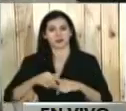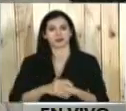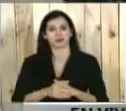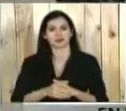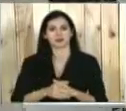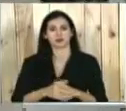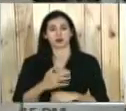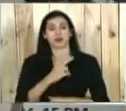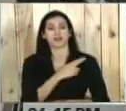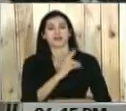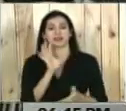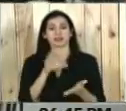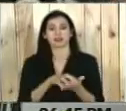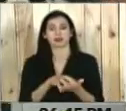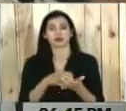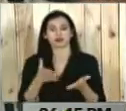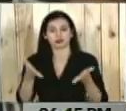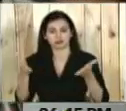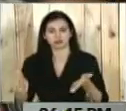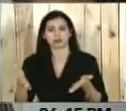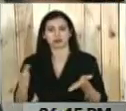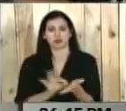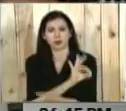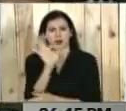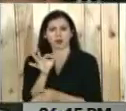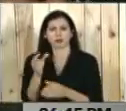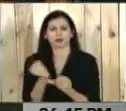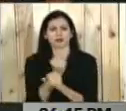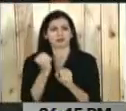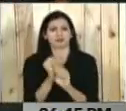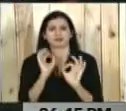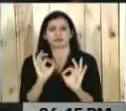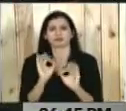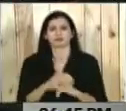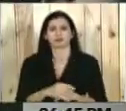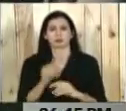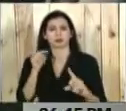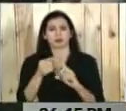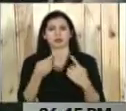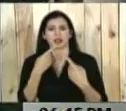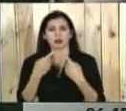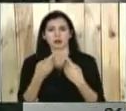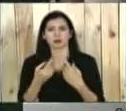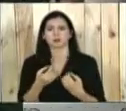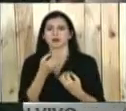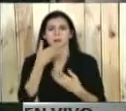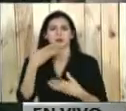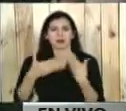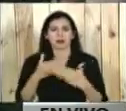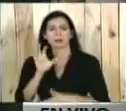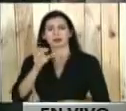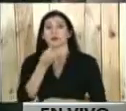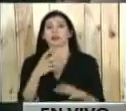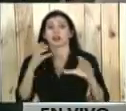dedicado para la paz del país y el mejor relacionamiento mundial de nuestra patria. Buenas tardes, buenas noches a todos. Gracias.